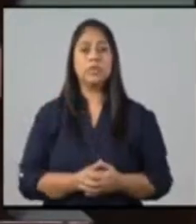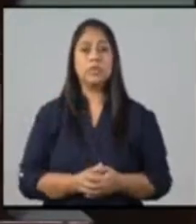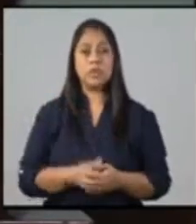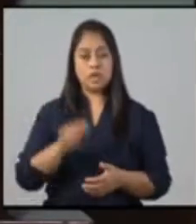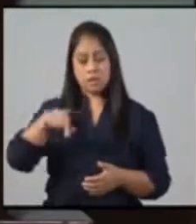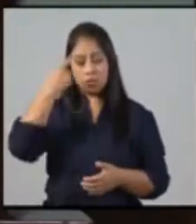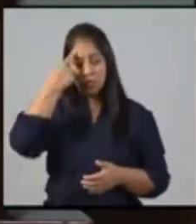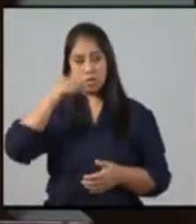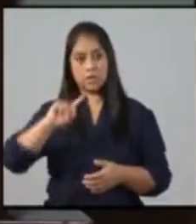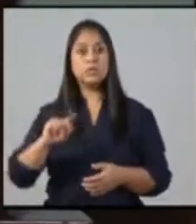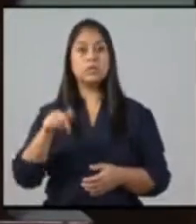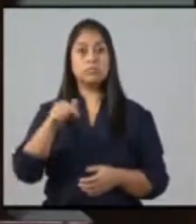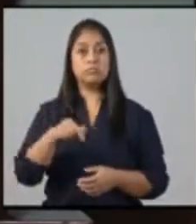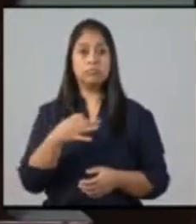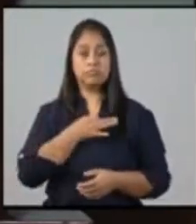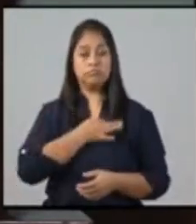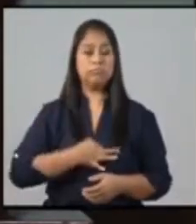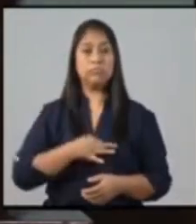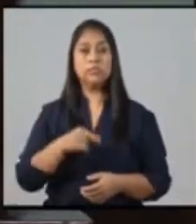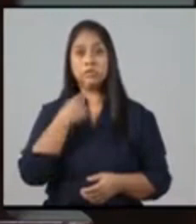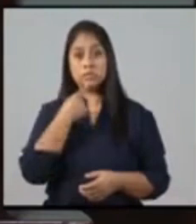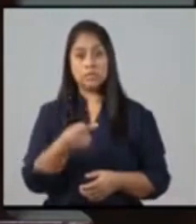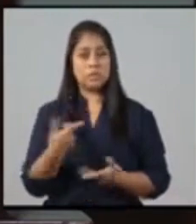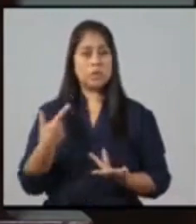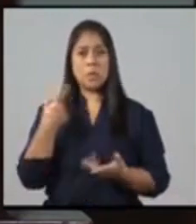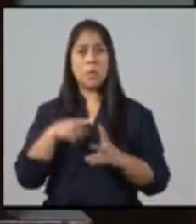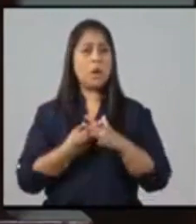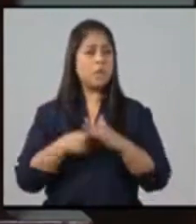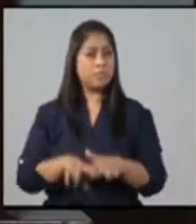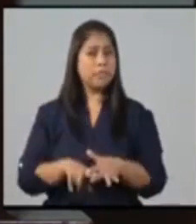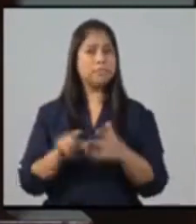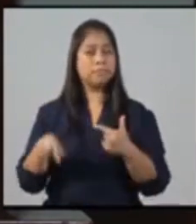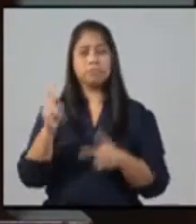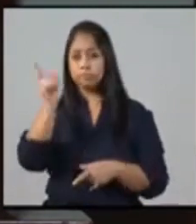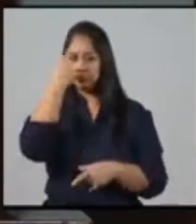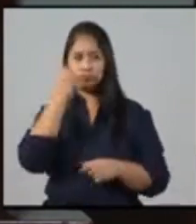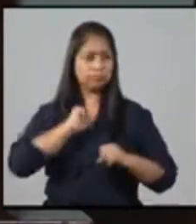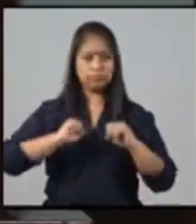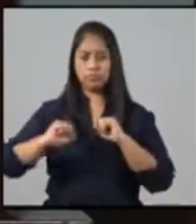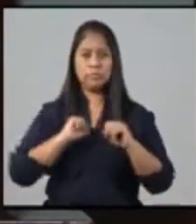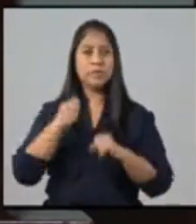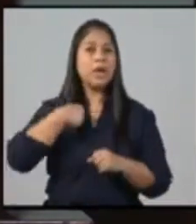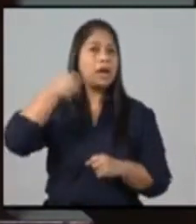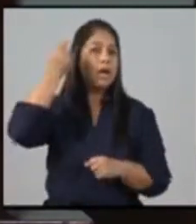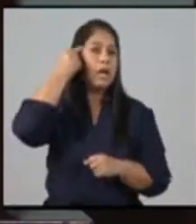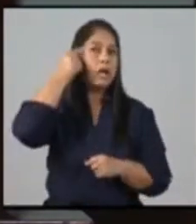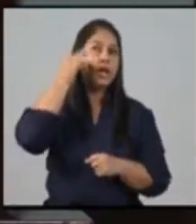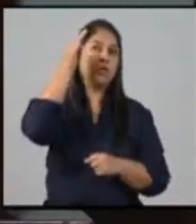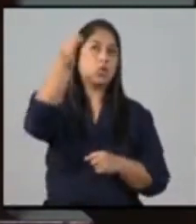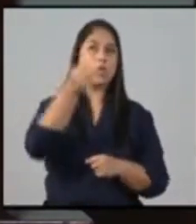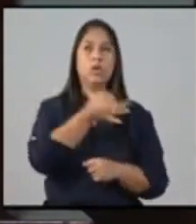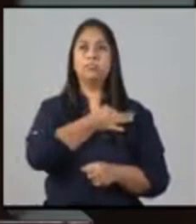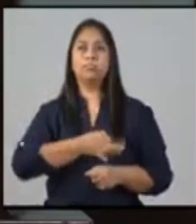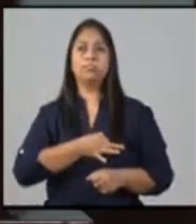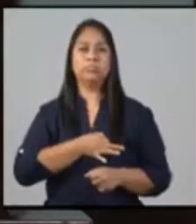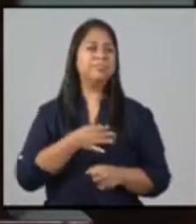día de conceder esta condecoración. La verdad es que uno cuando empieza en el trabajo no está pensando en conseguir